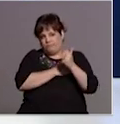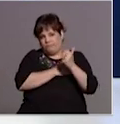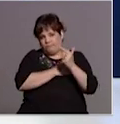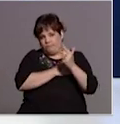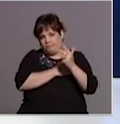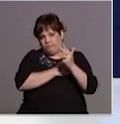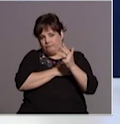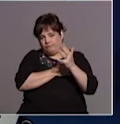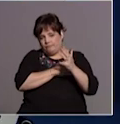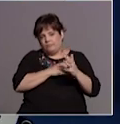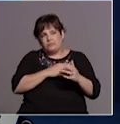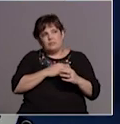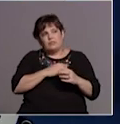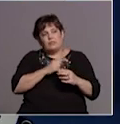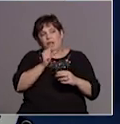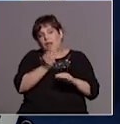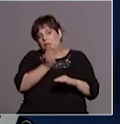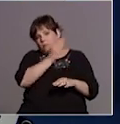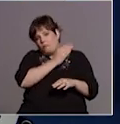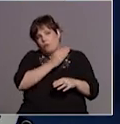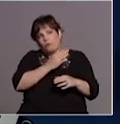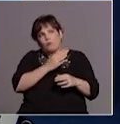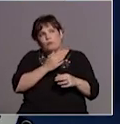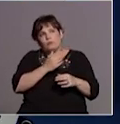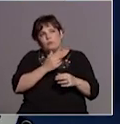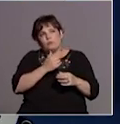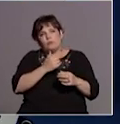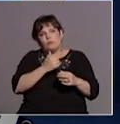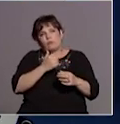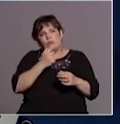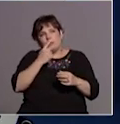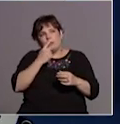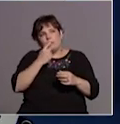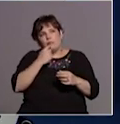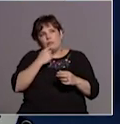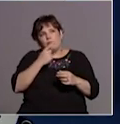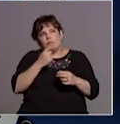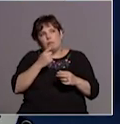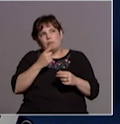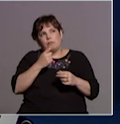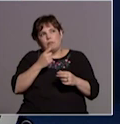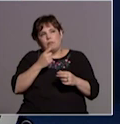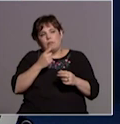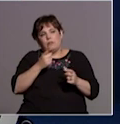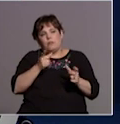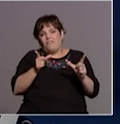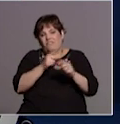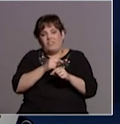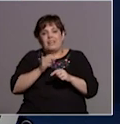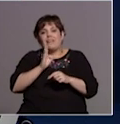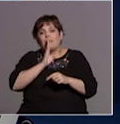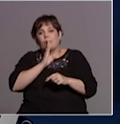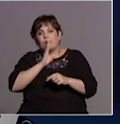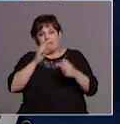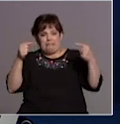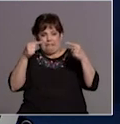antiguos en tiempos más recientes digamos que las desde las en el fin de la guerra la llamada guerra